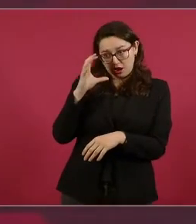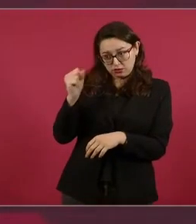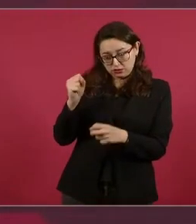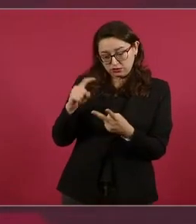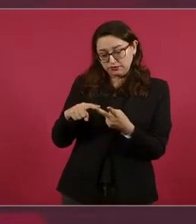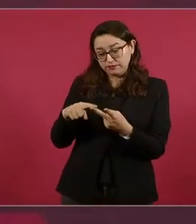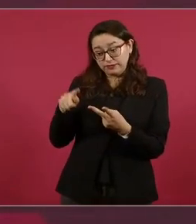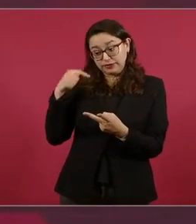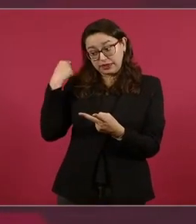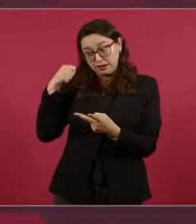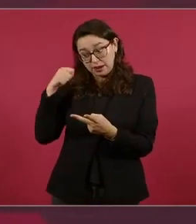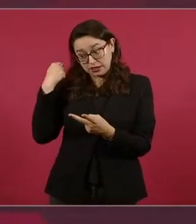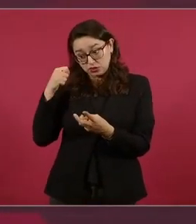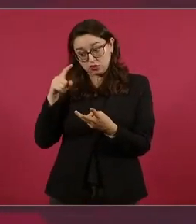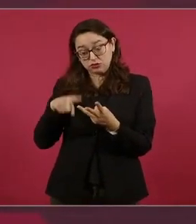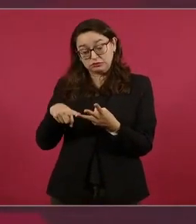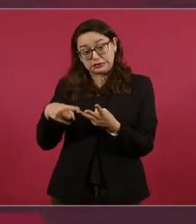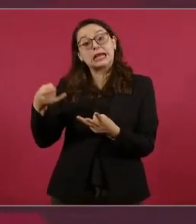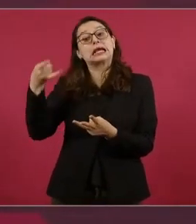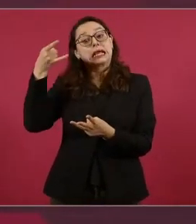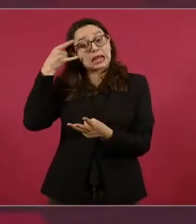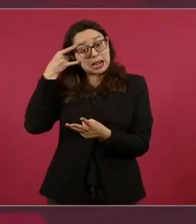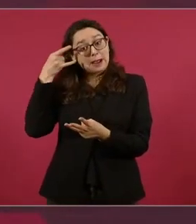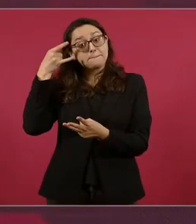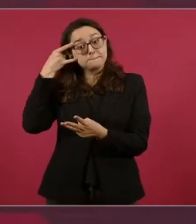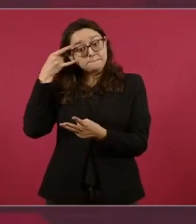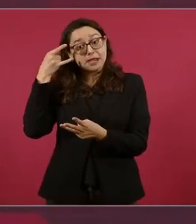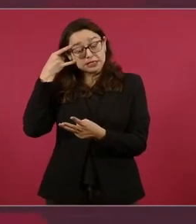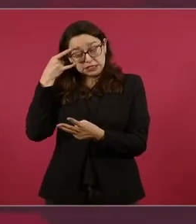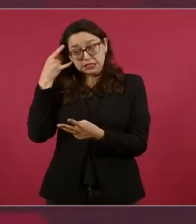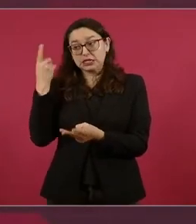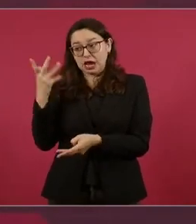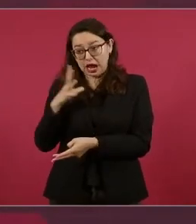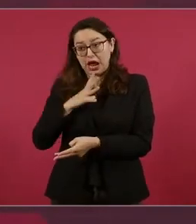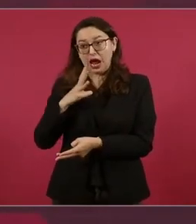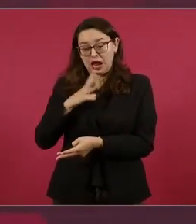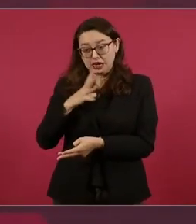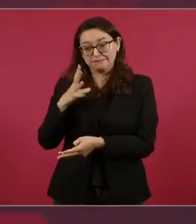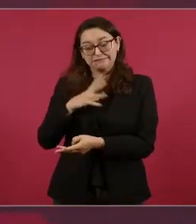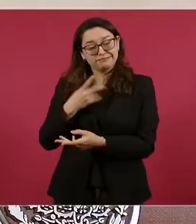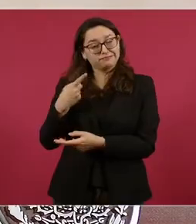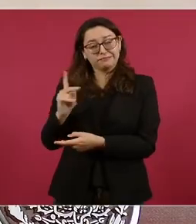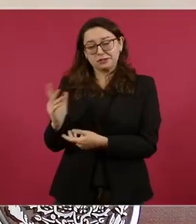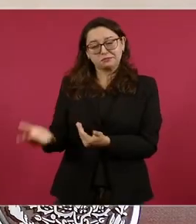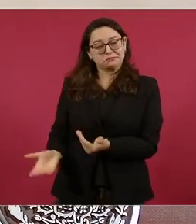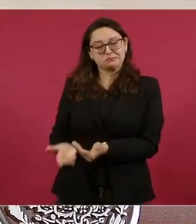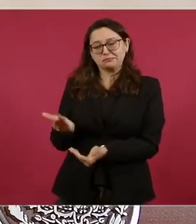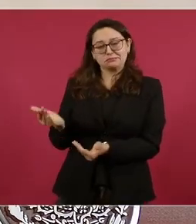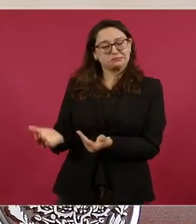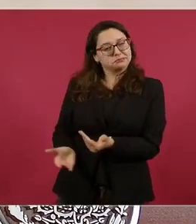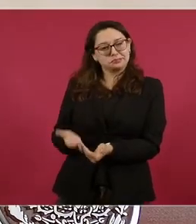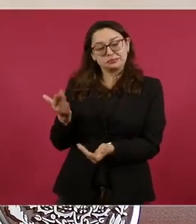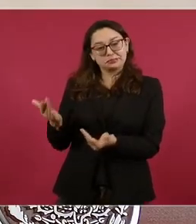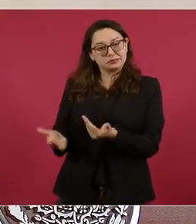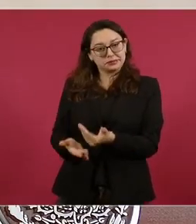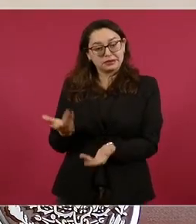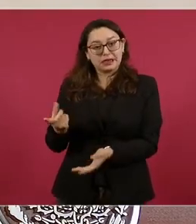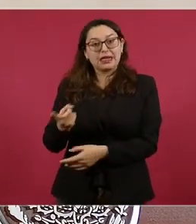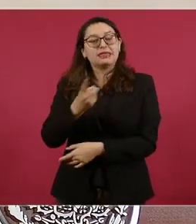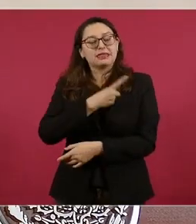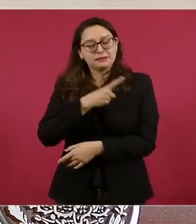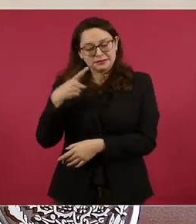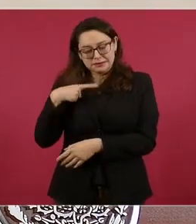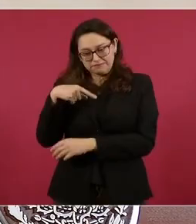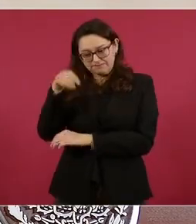Campeche y también en Tabasco y en otros estados vamos a ver cómo hacemos cómo le hacemos